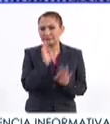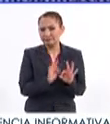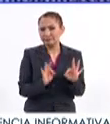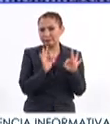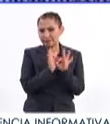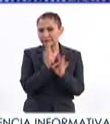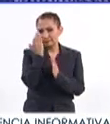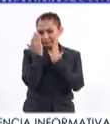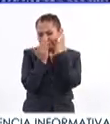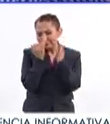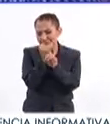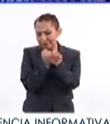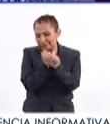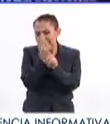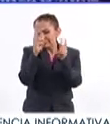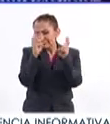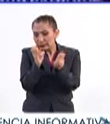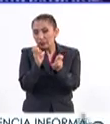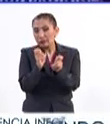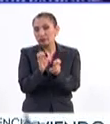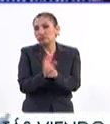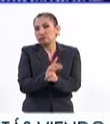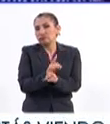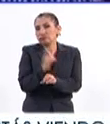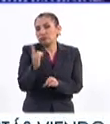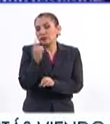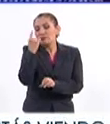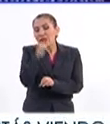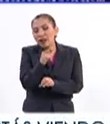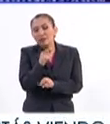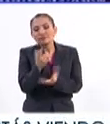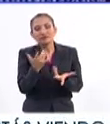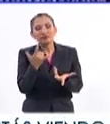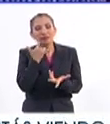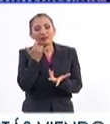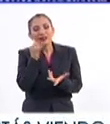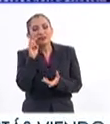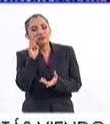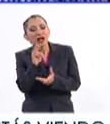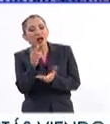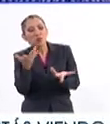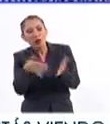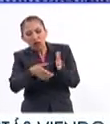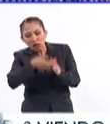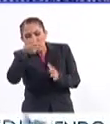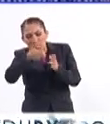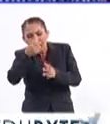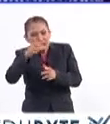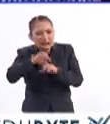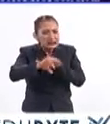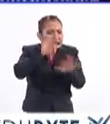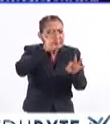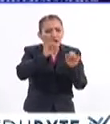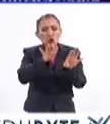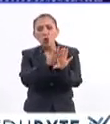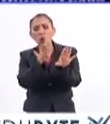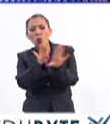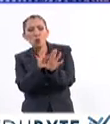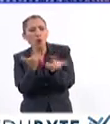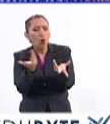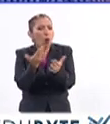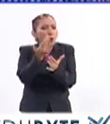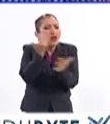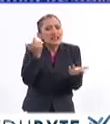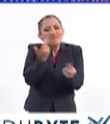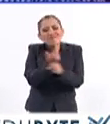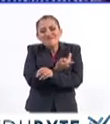seguir estudiando este tema, pues precisamente para tratar de seguir desentrañando cómo fue o cómo pudo